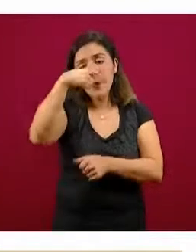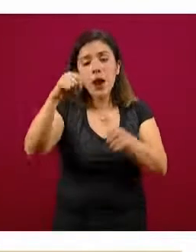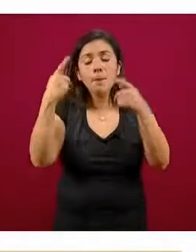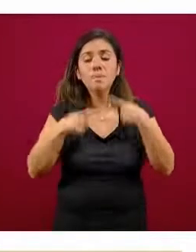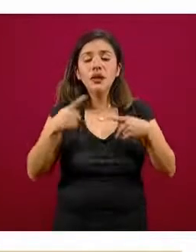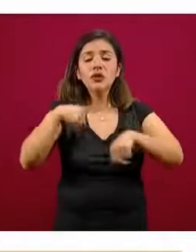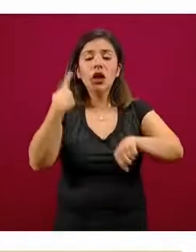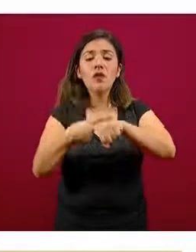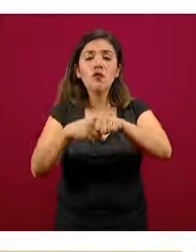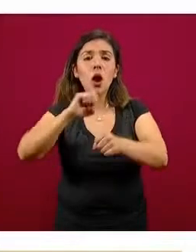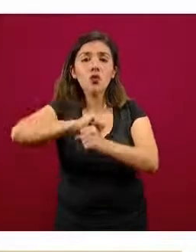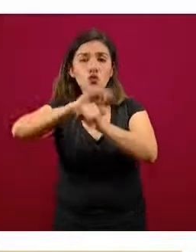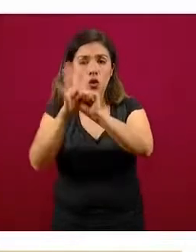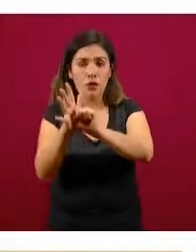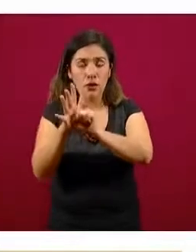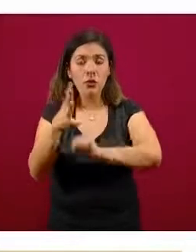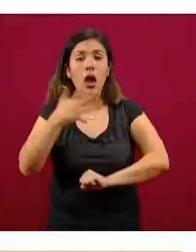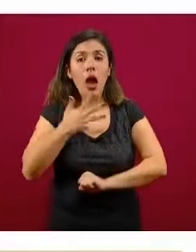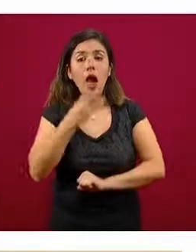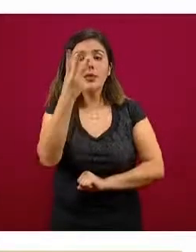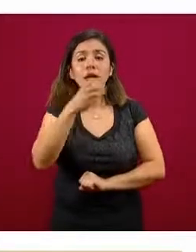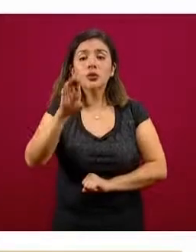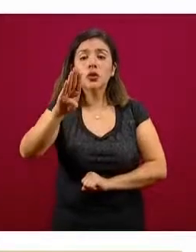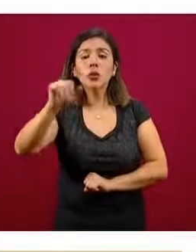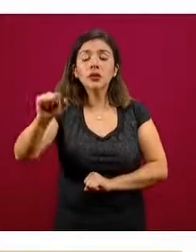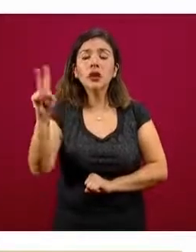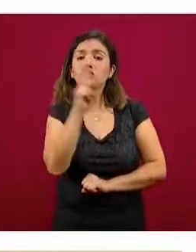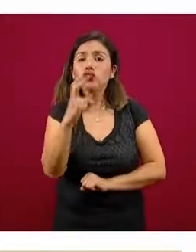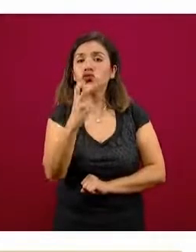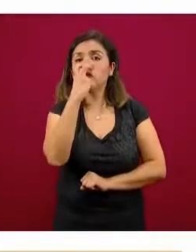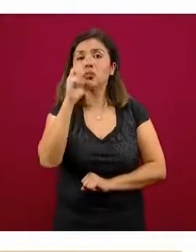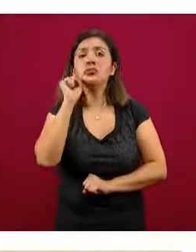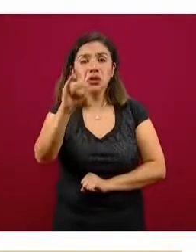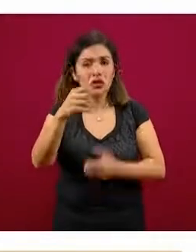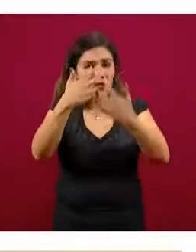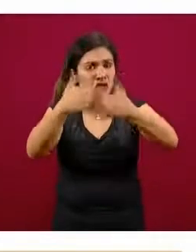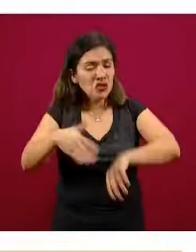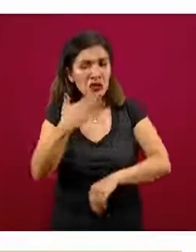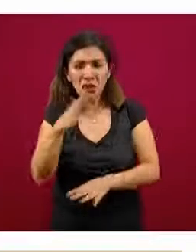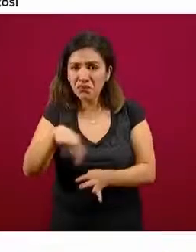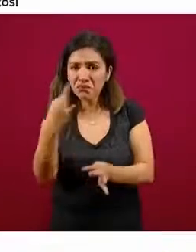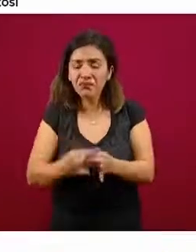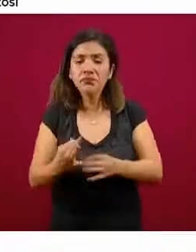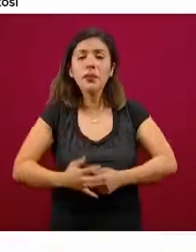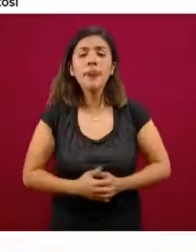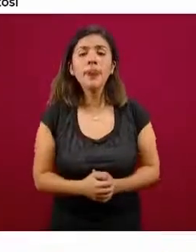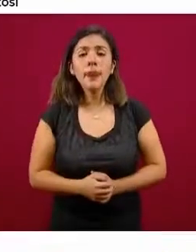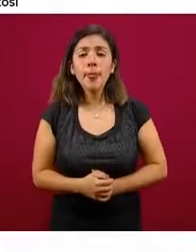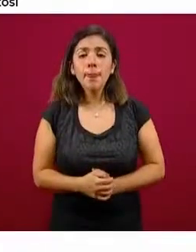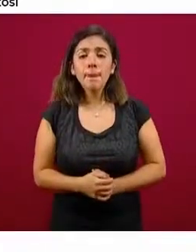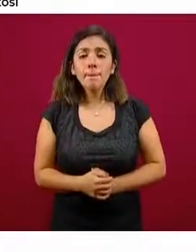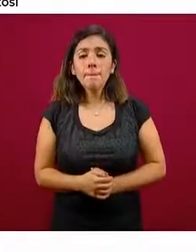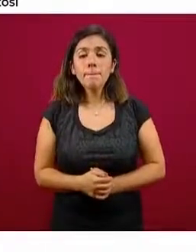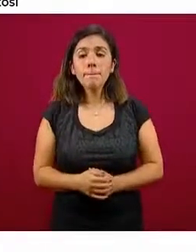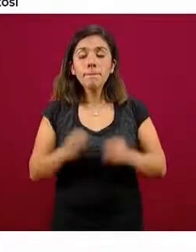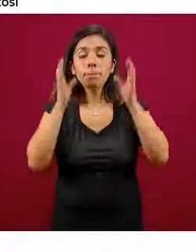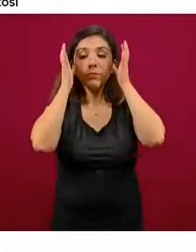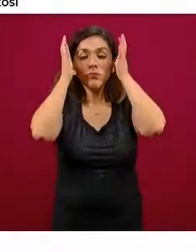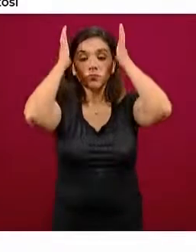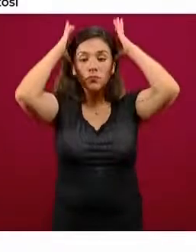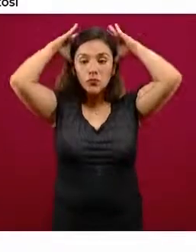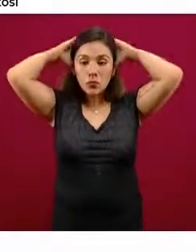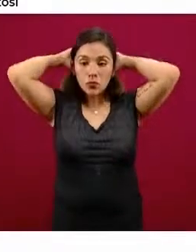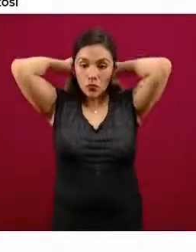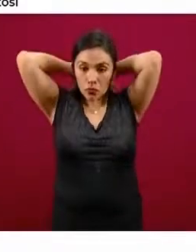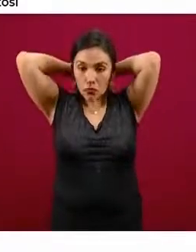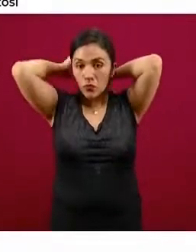COVID. Y tenemos 396 ventiladores funcionando. La que sigue, por favor. Como fuimos